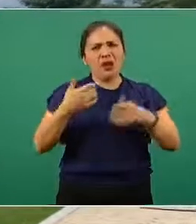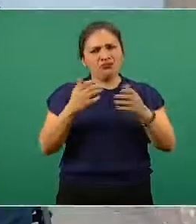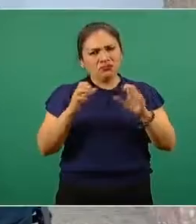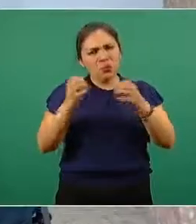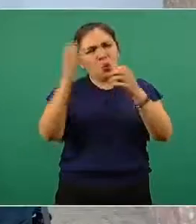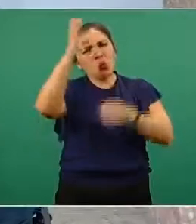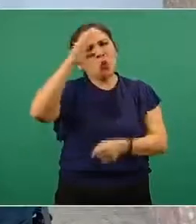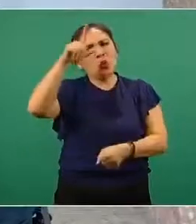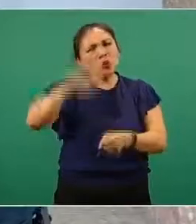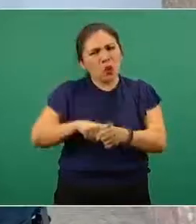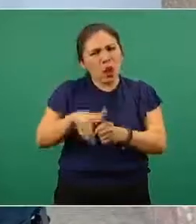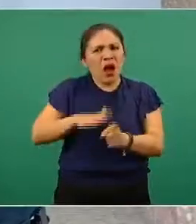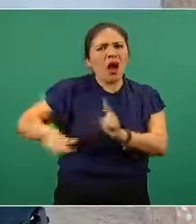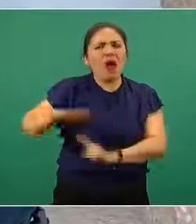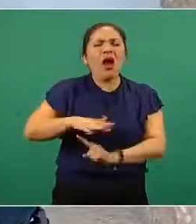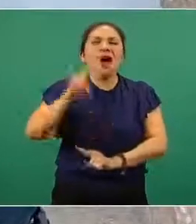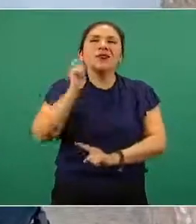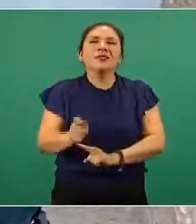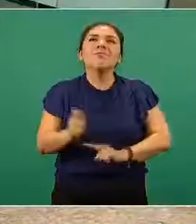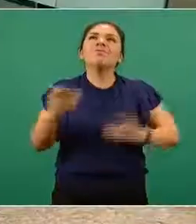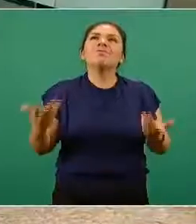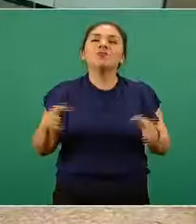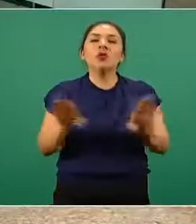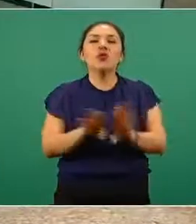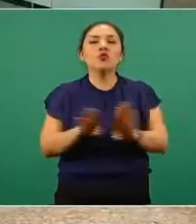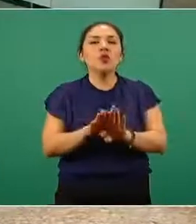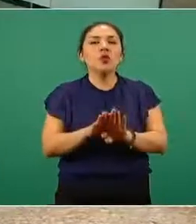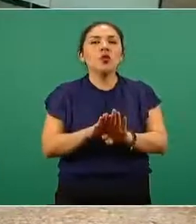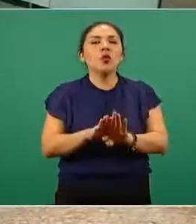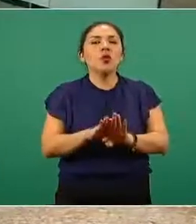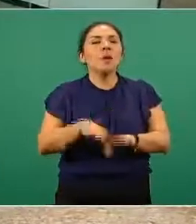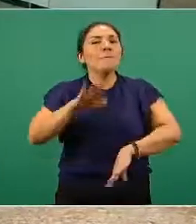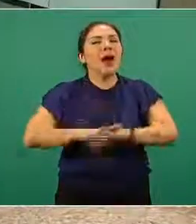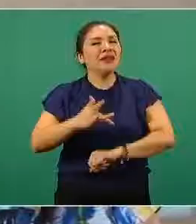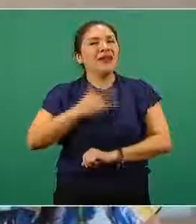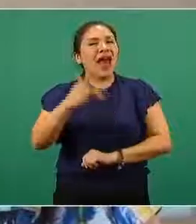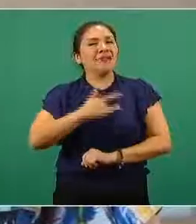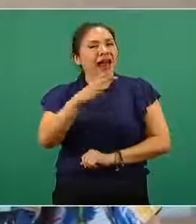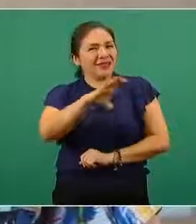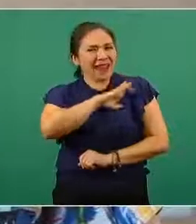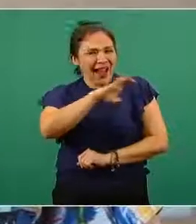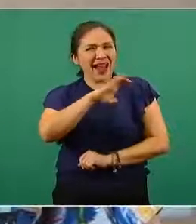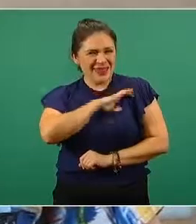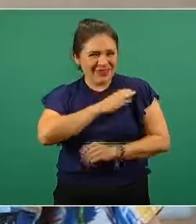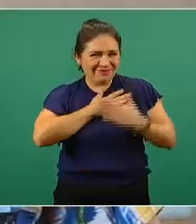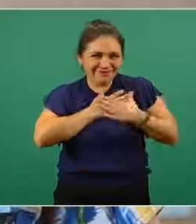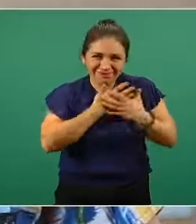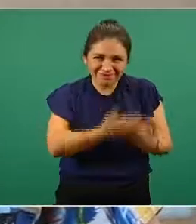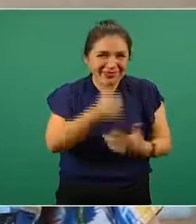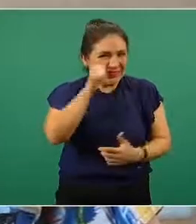una cultura, que tenemos una cultura demasiado afectiva,